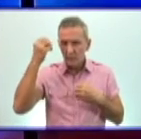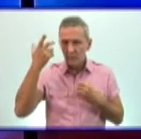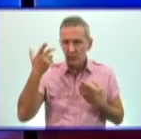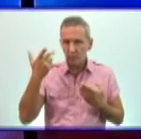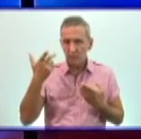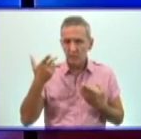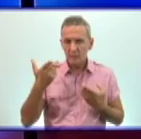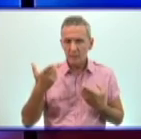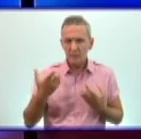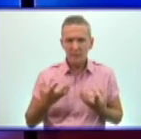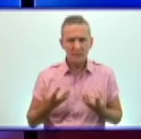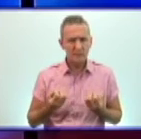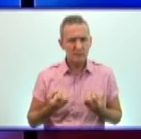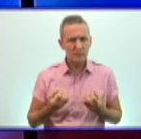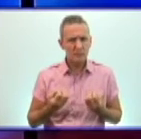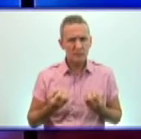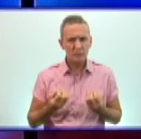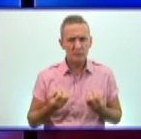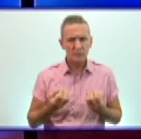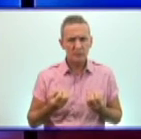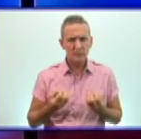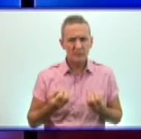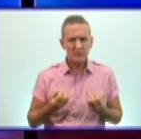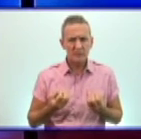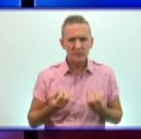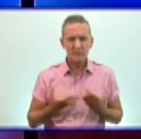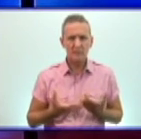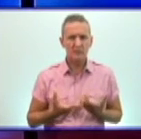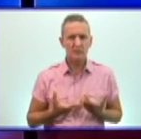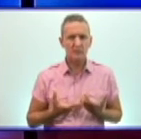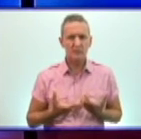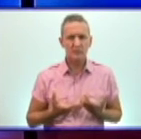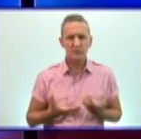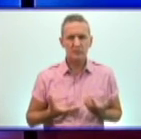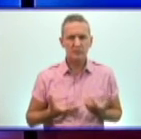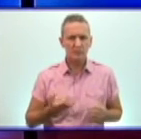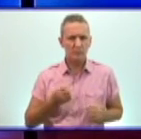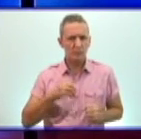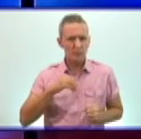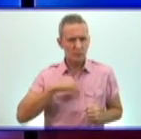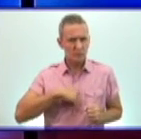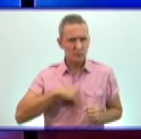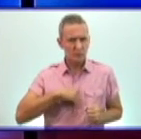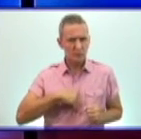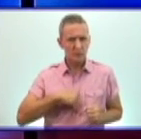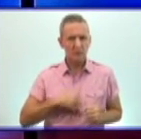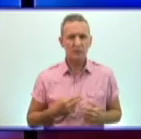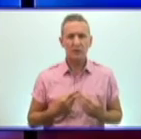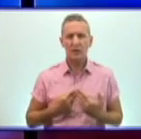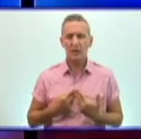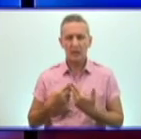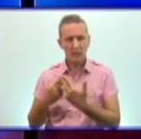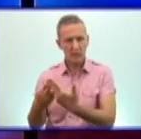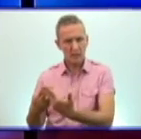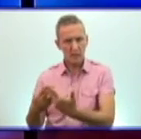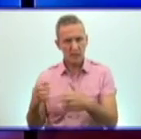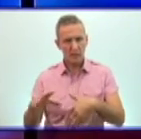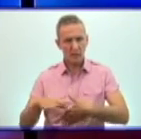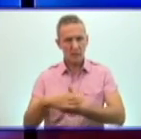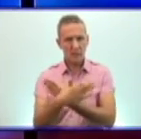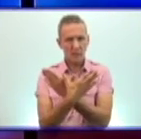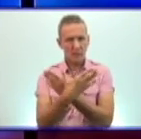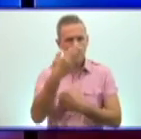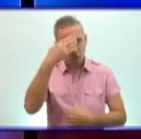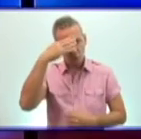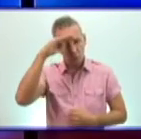una cantidad de echologías que sentimos en héroes y símbolos. Por eso Cuba va a